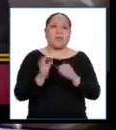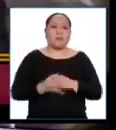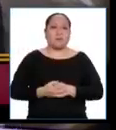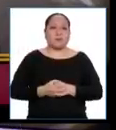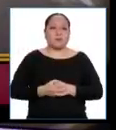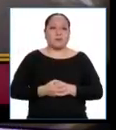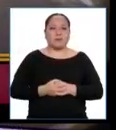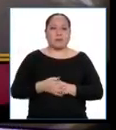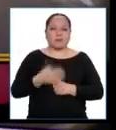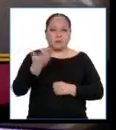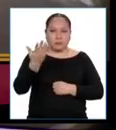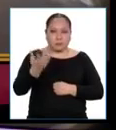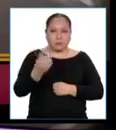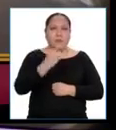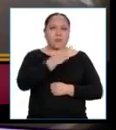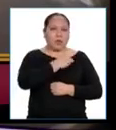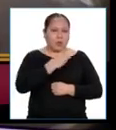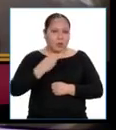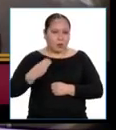Señor ministro,